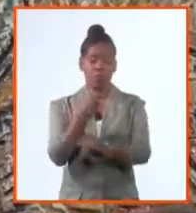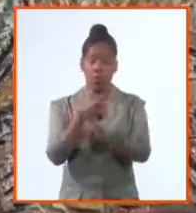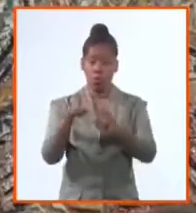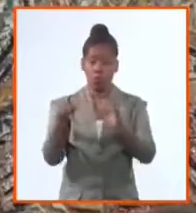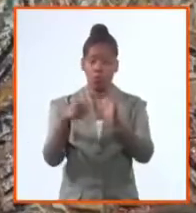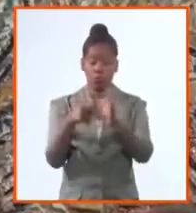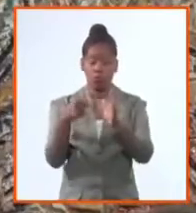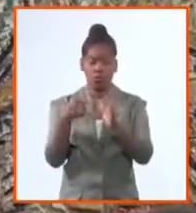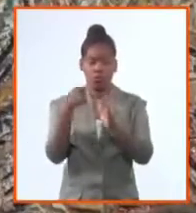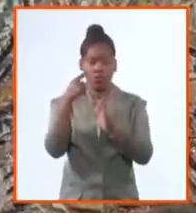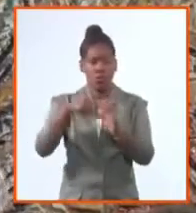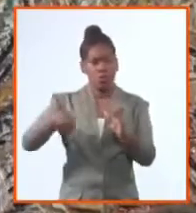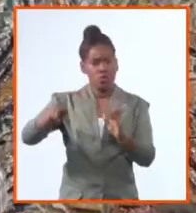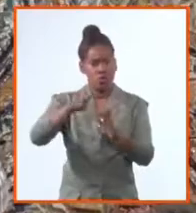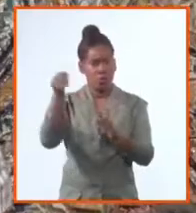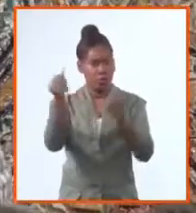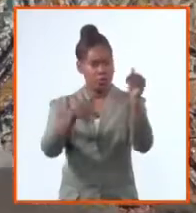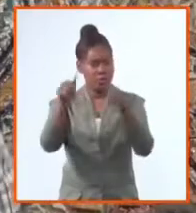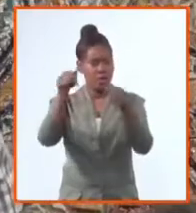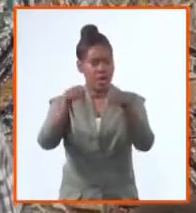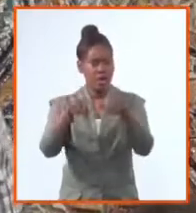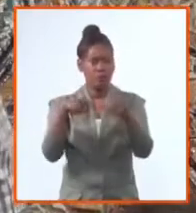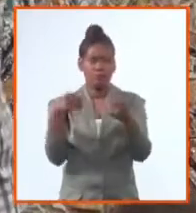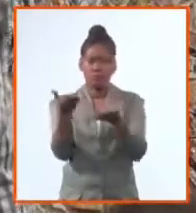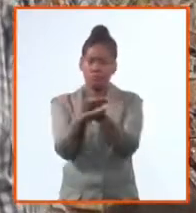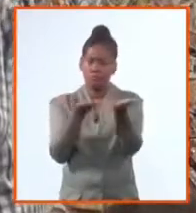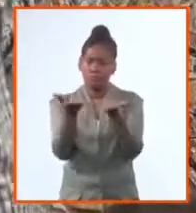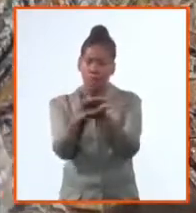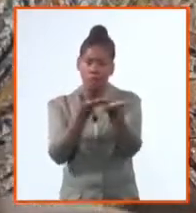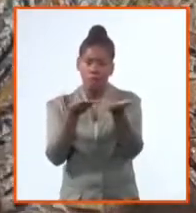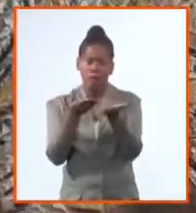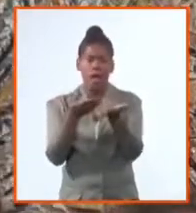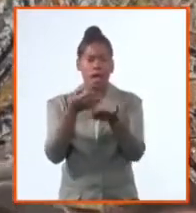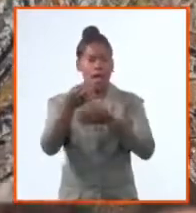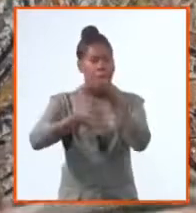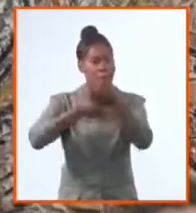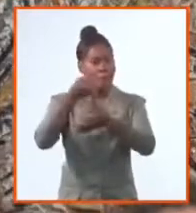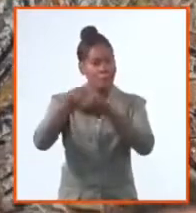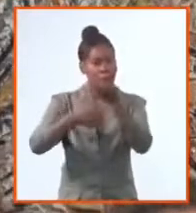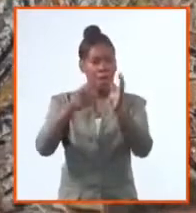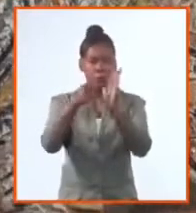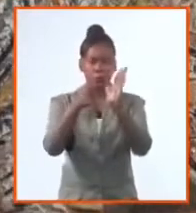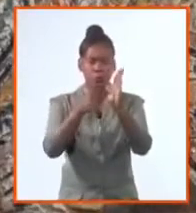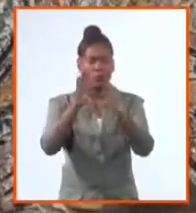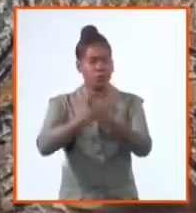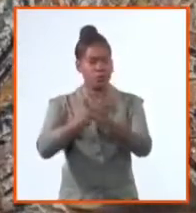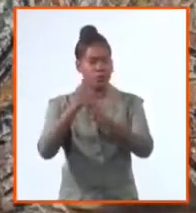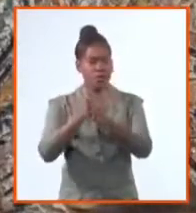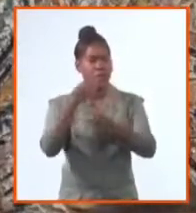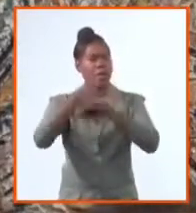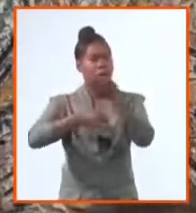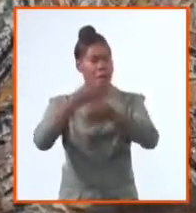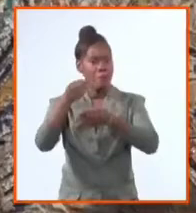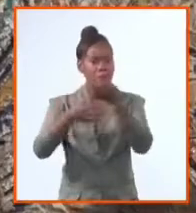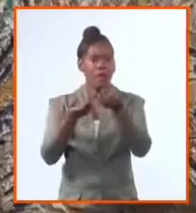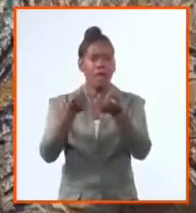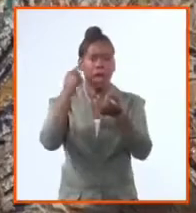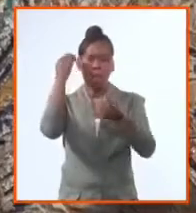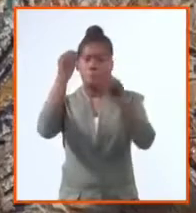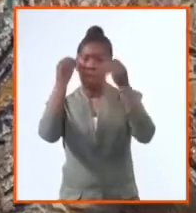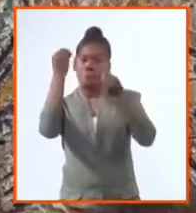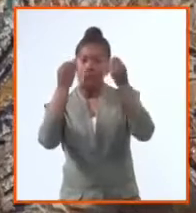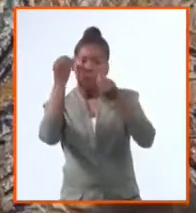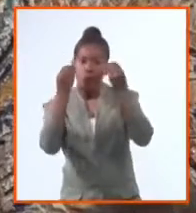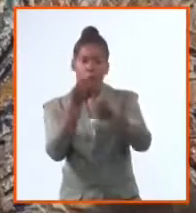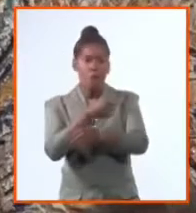estamos compartiendo convicciones comunes, preocupaciones comunes, y yo creo que tenemos bastante armonía